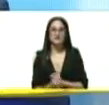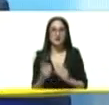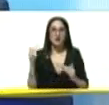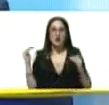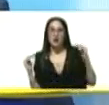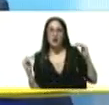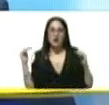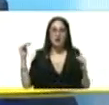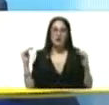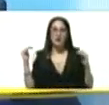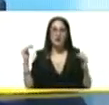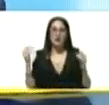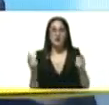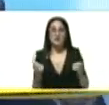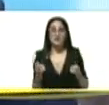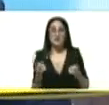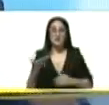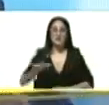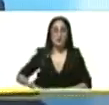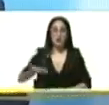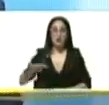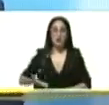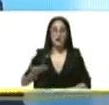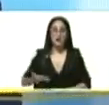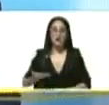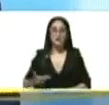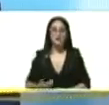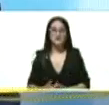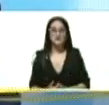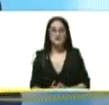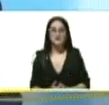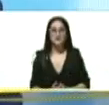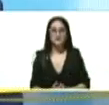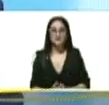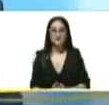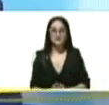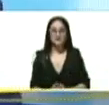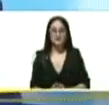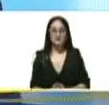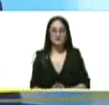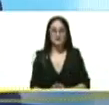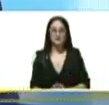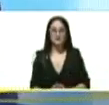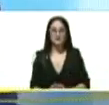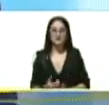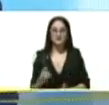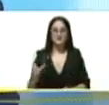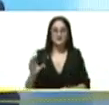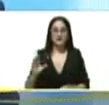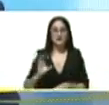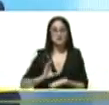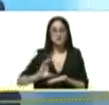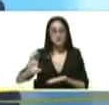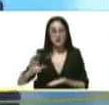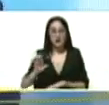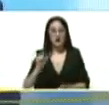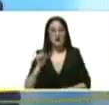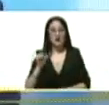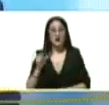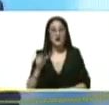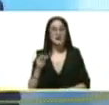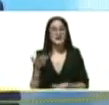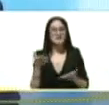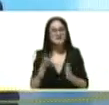equilibrios macroeconómicos tan importantes, sin lugar a dudas, e invertir en lo más importante de todo, en